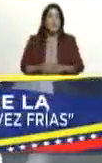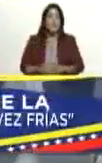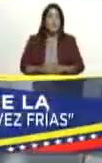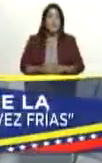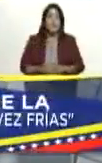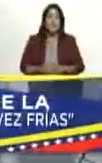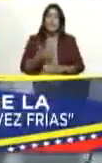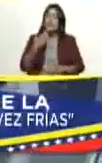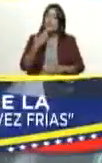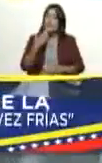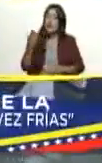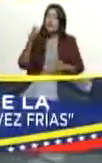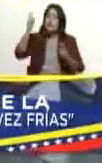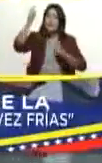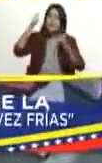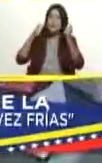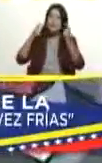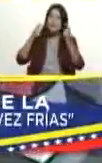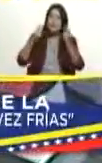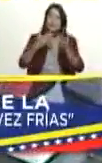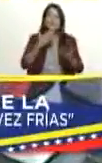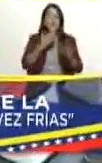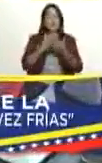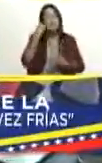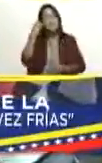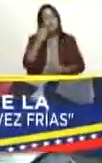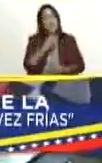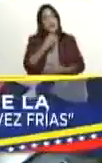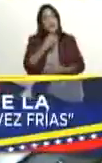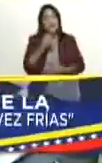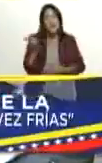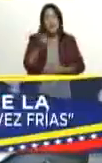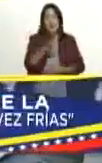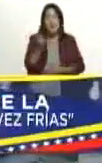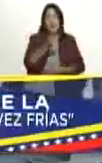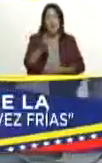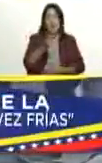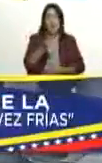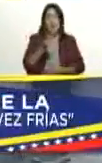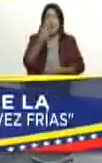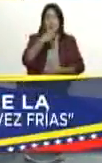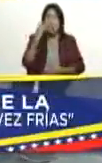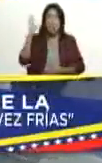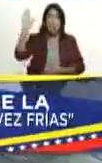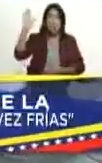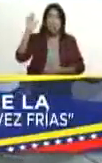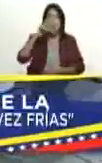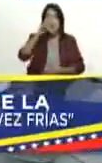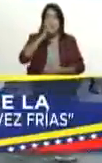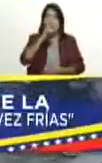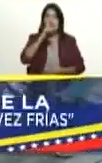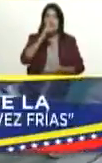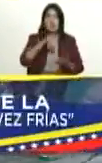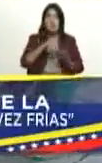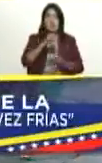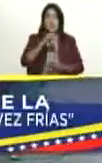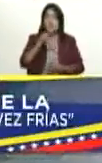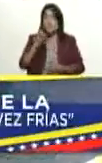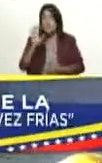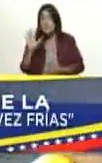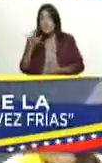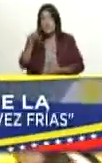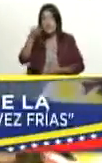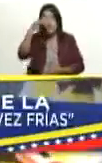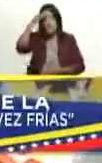Gracias a los comandantes Chávez y Fidel, porque sin el compromiso de Sandino en el año 2005 en